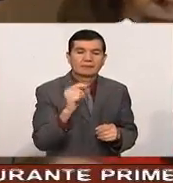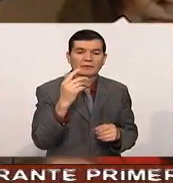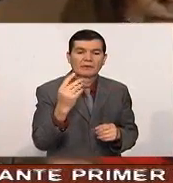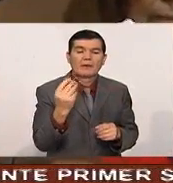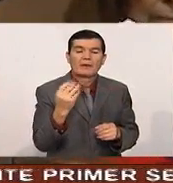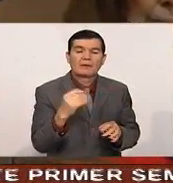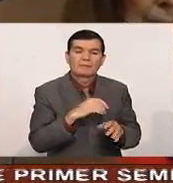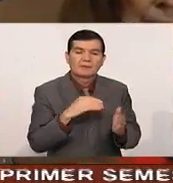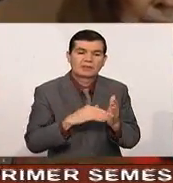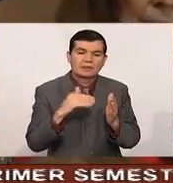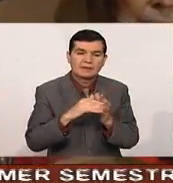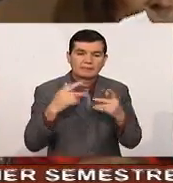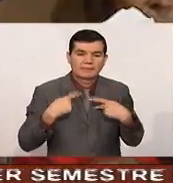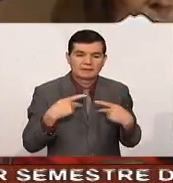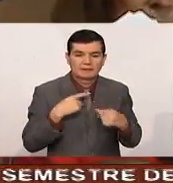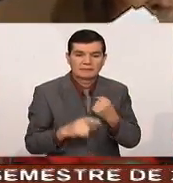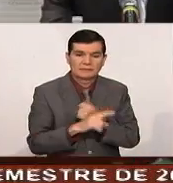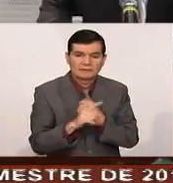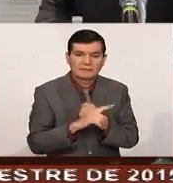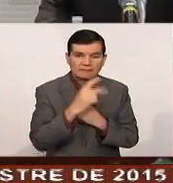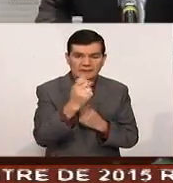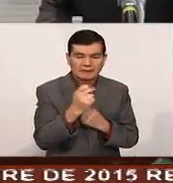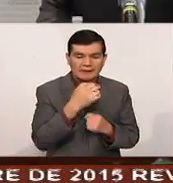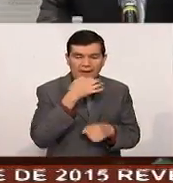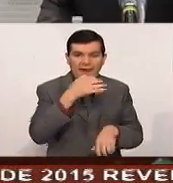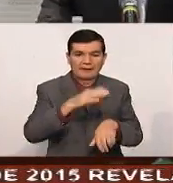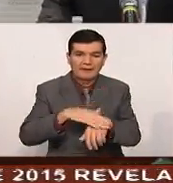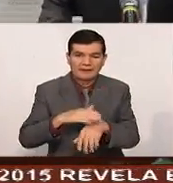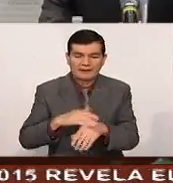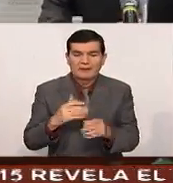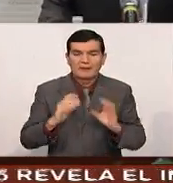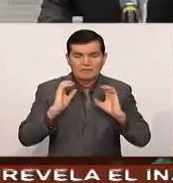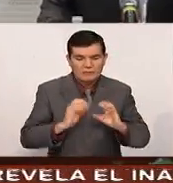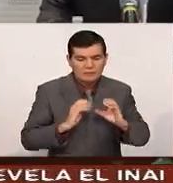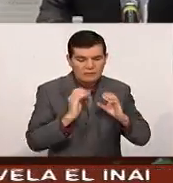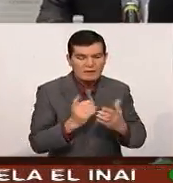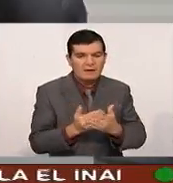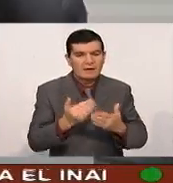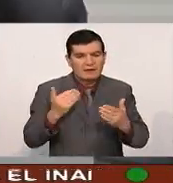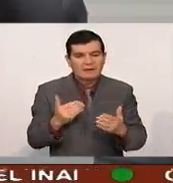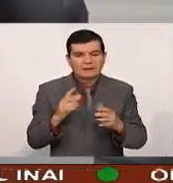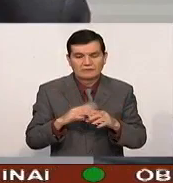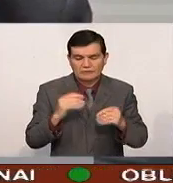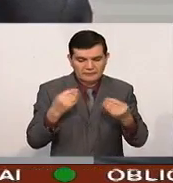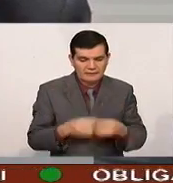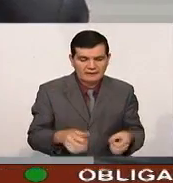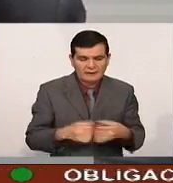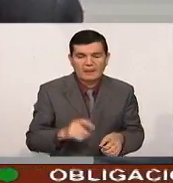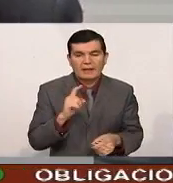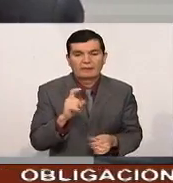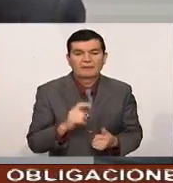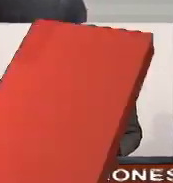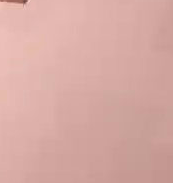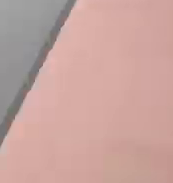que resultarán afectadas. Ante esta situación, hizo un llamado a extremar los cuidados del agua en esos